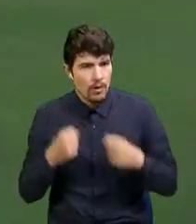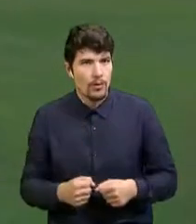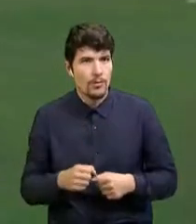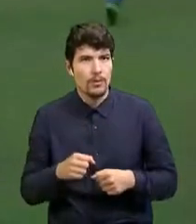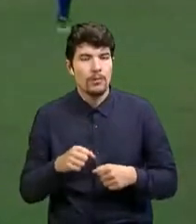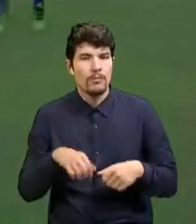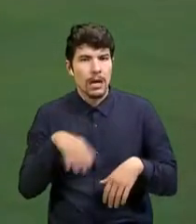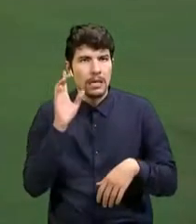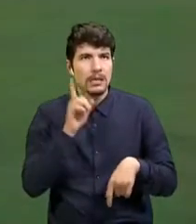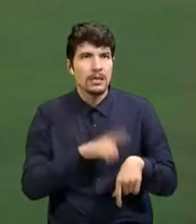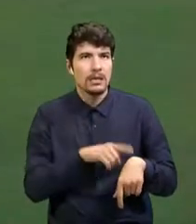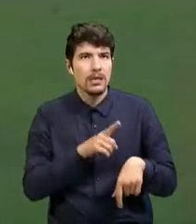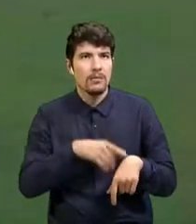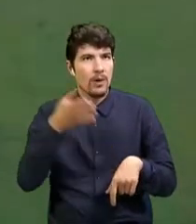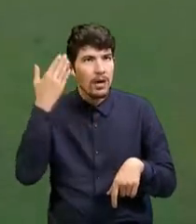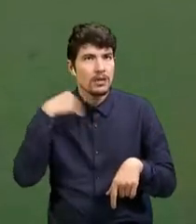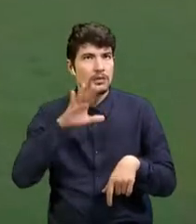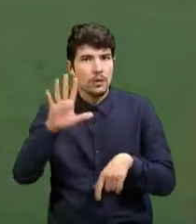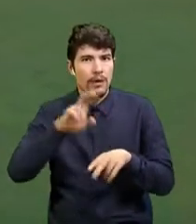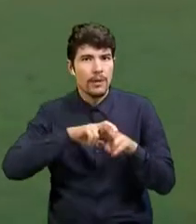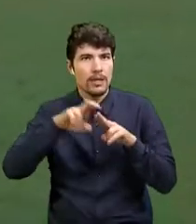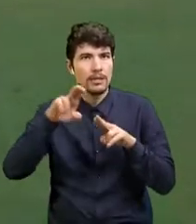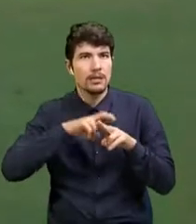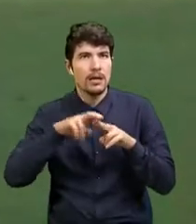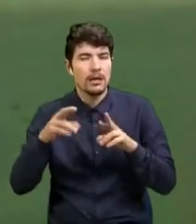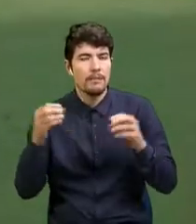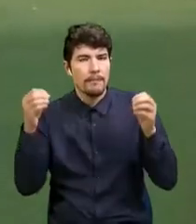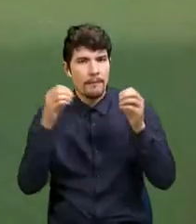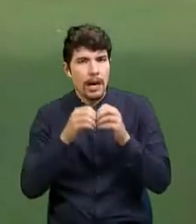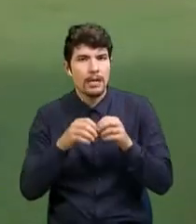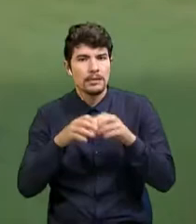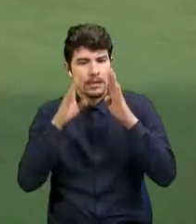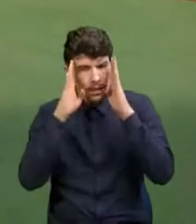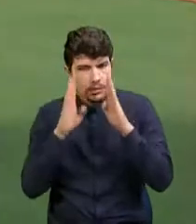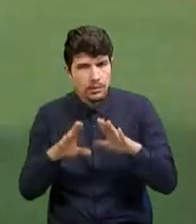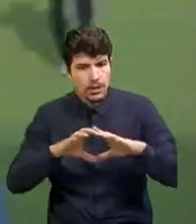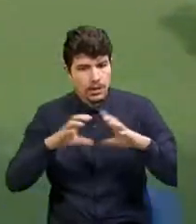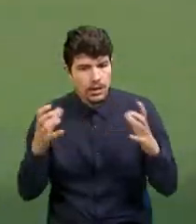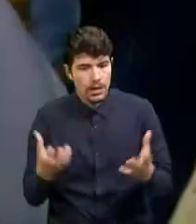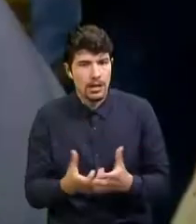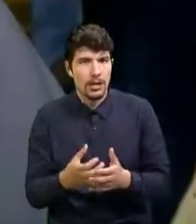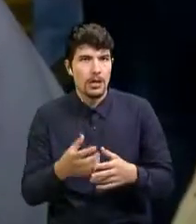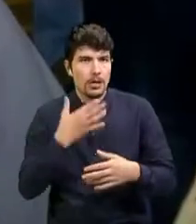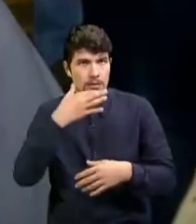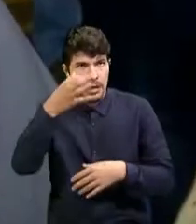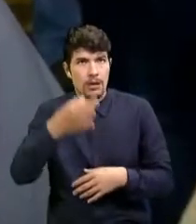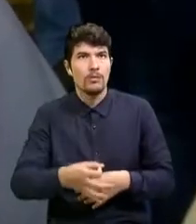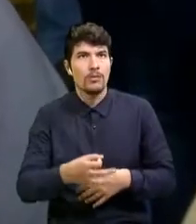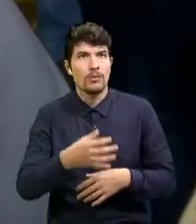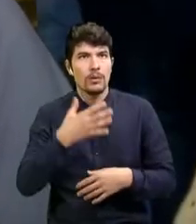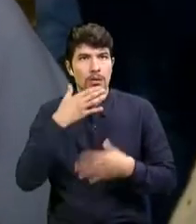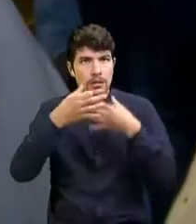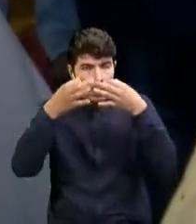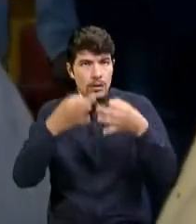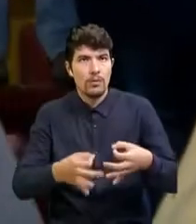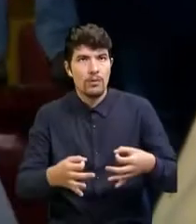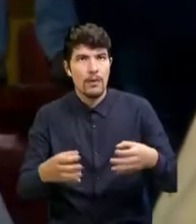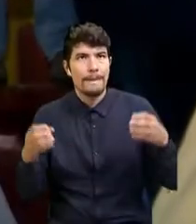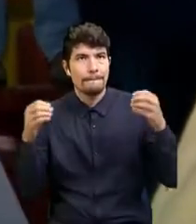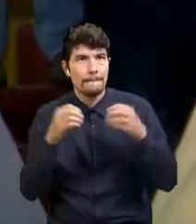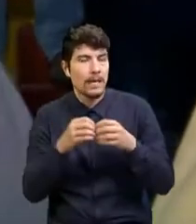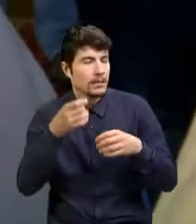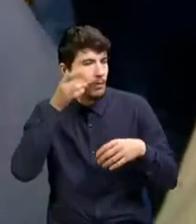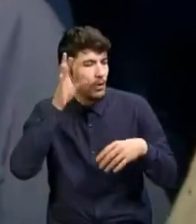todo el primer tiempo que tuve en manizales que tenga un poquito más de criterio con la pelota y seguramente vamos vamos a hacer más tener más